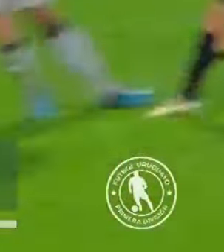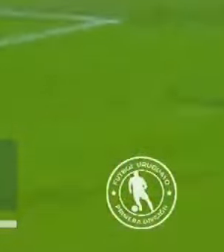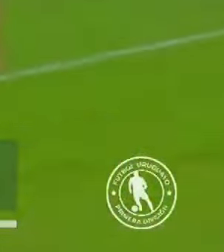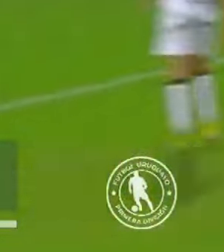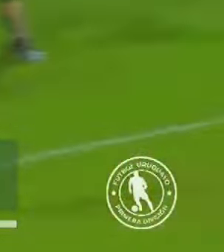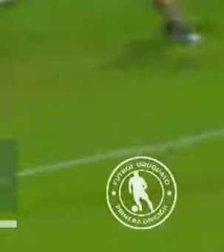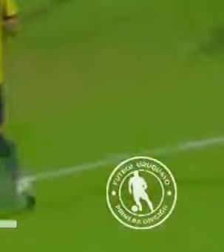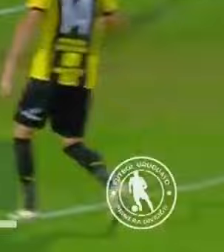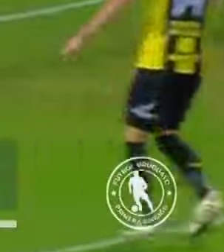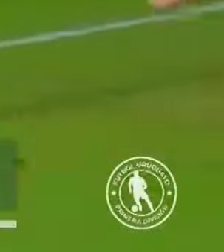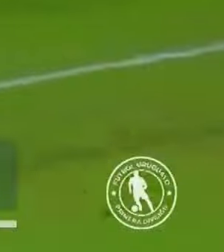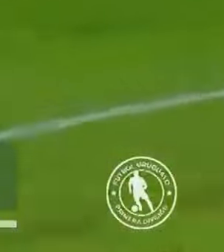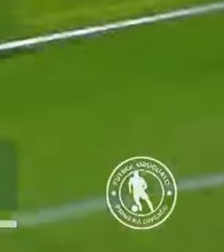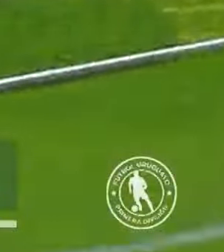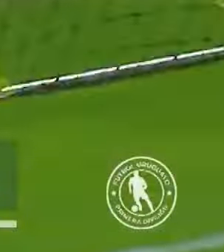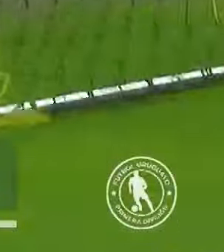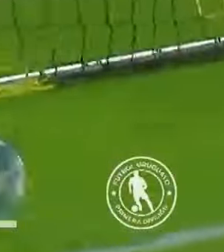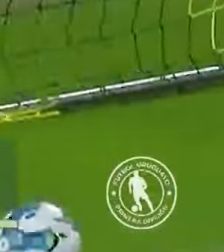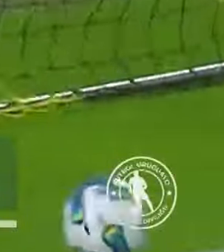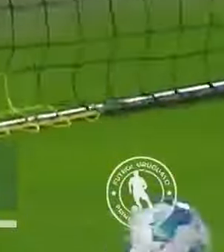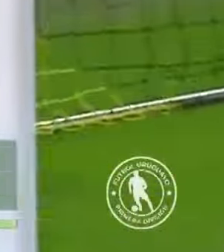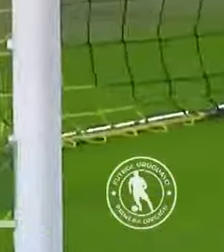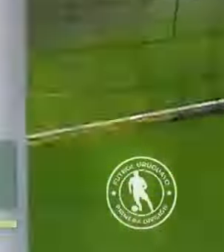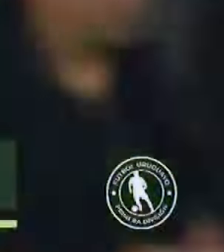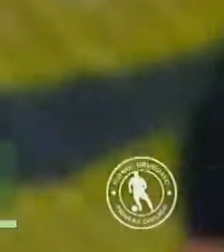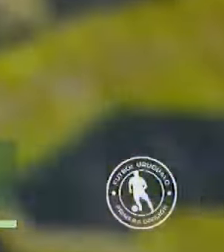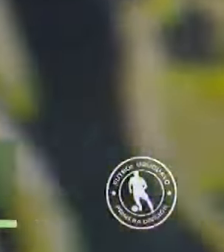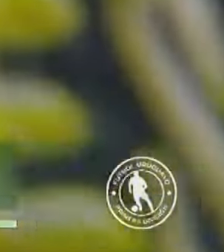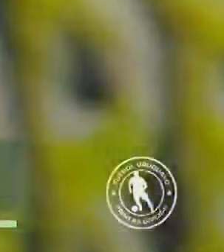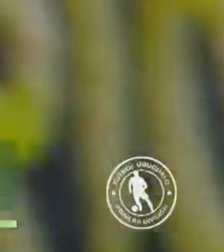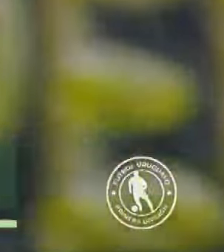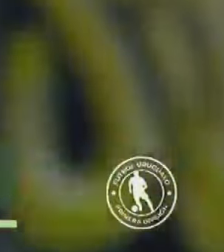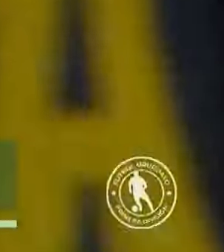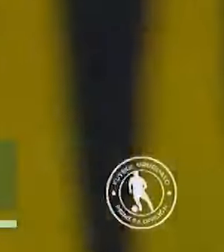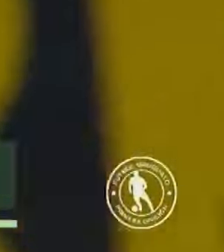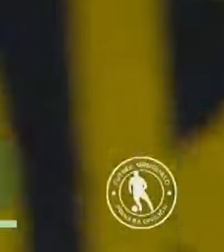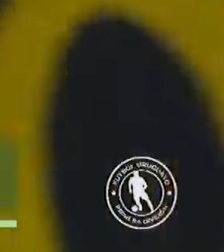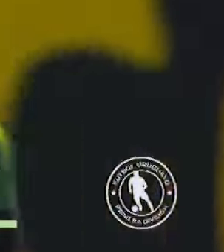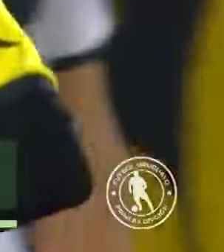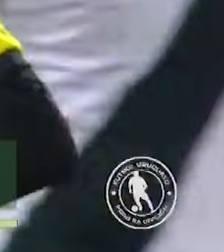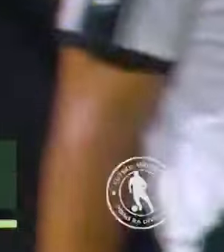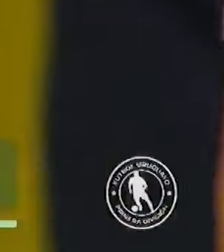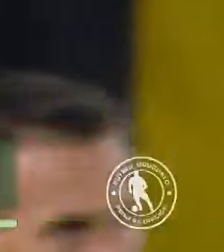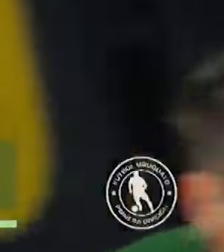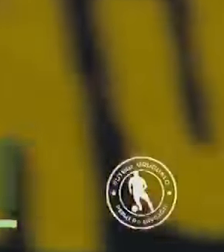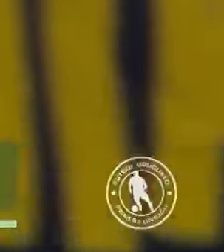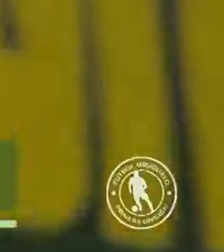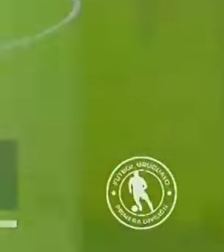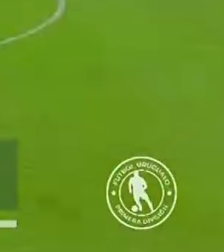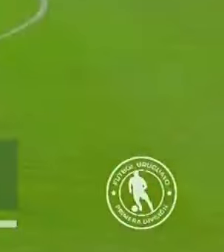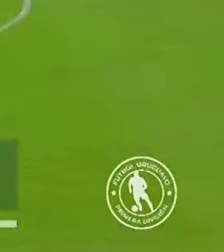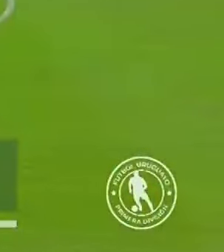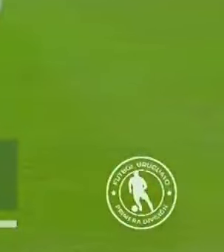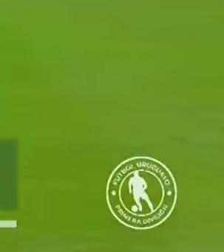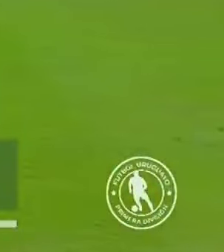a0 frente a danubio en el campeón del siglo y lo cierto es que ahora tendrá un rival que será duro como